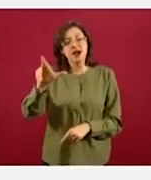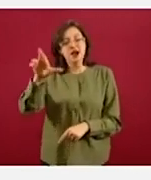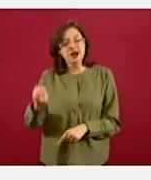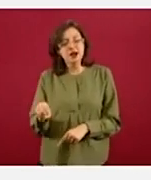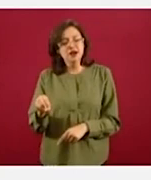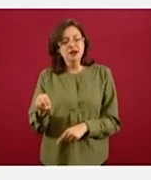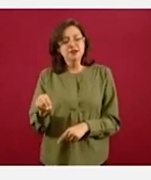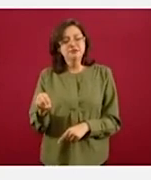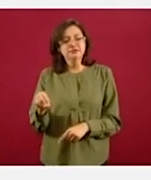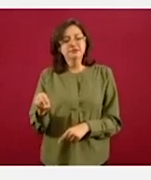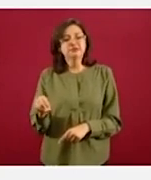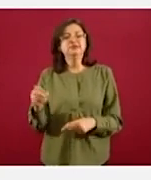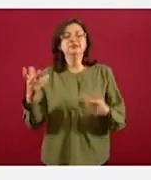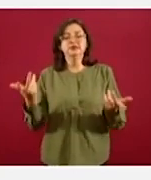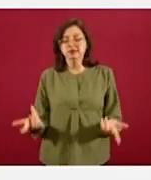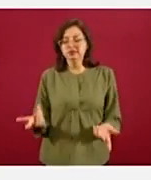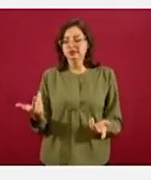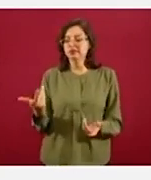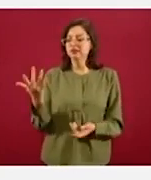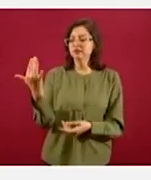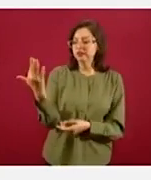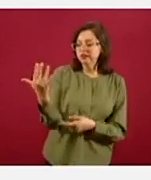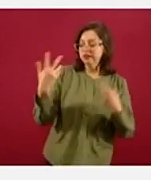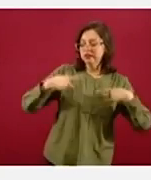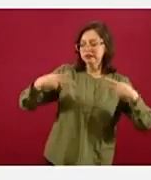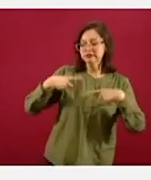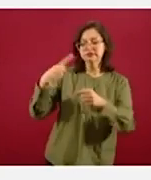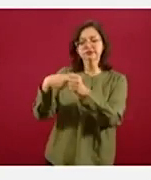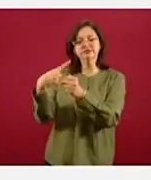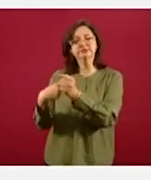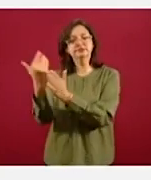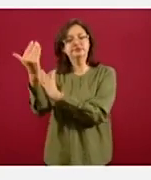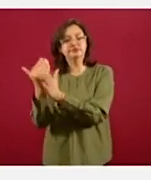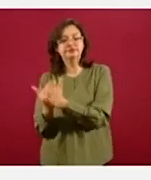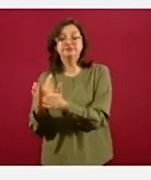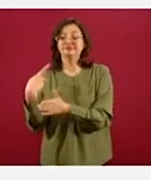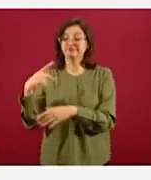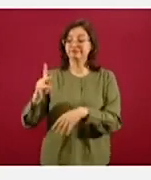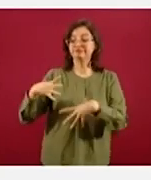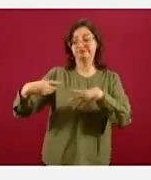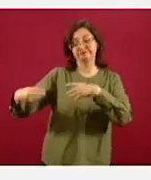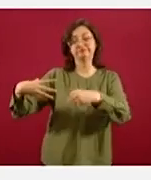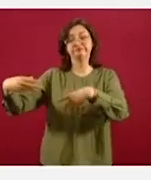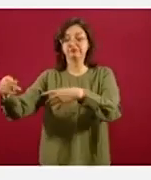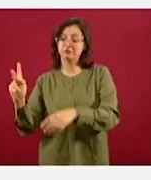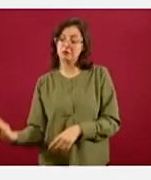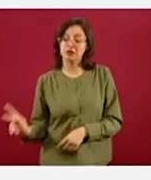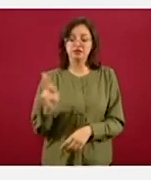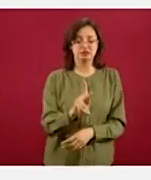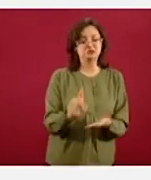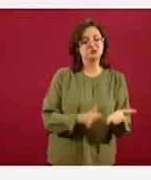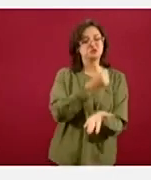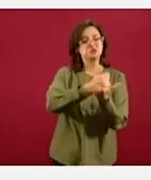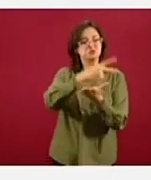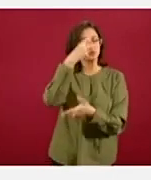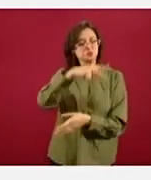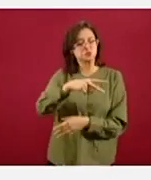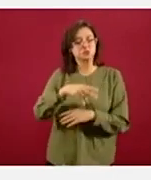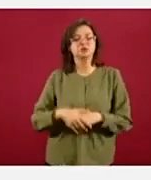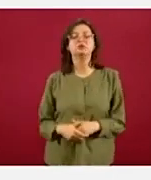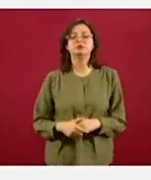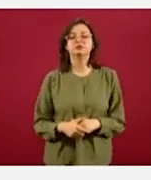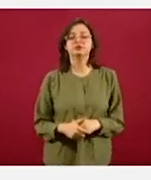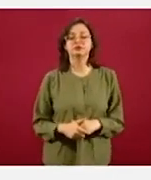tener menos de 50 casos, su tasa de incidencia es similar a la de la Ciudad de México. Por